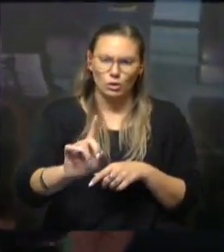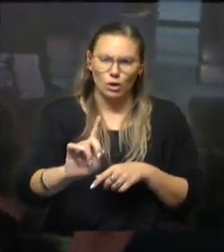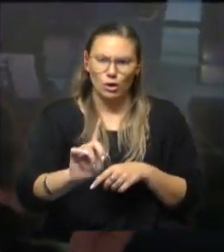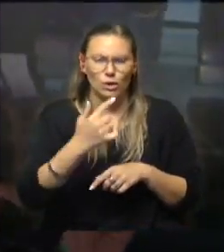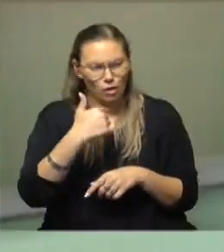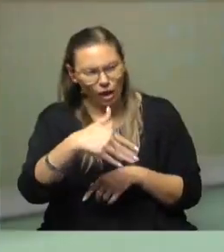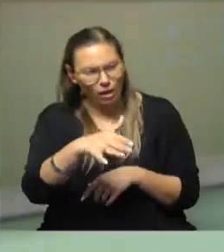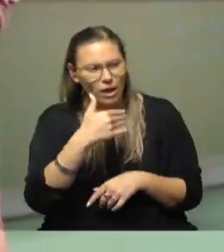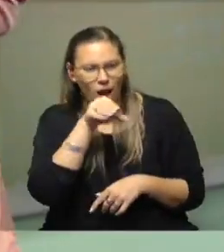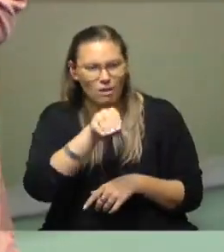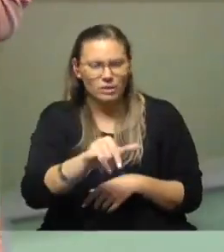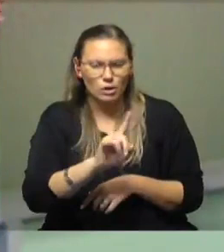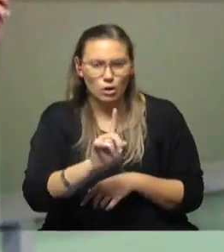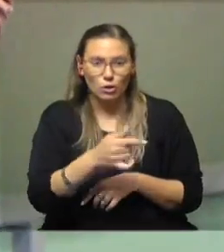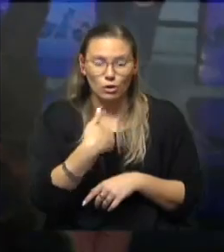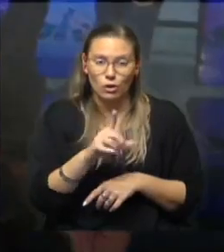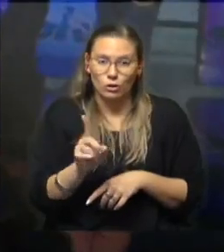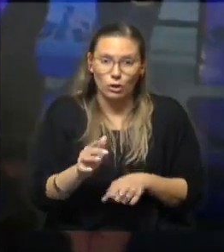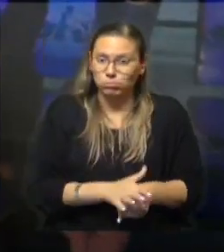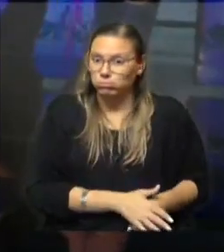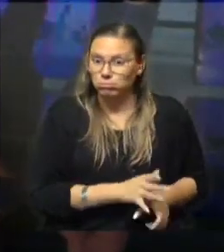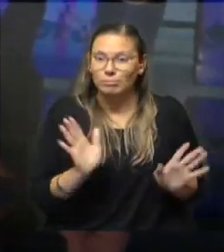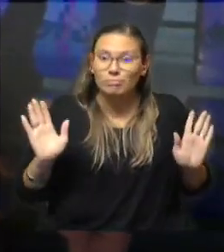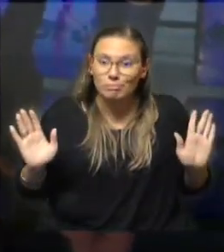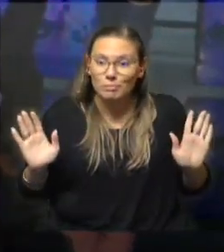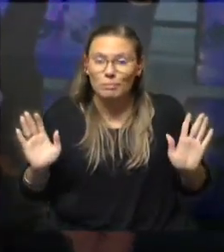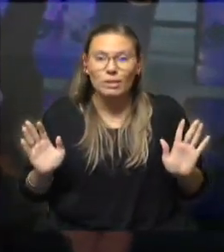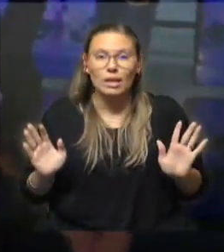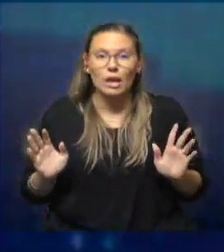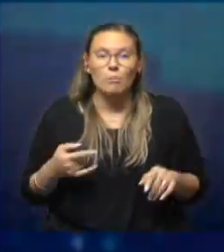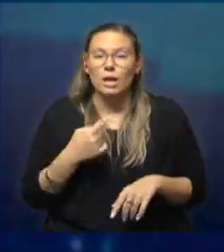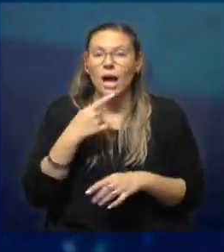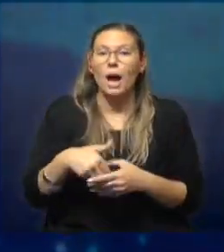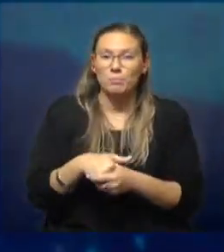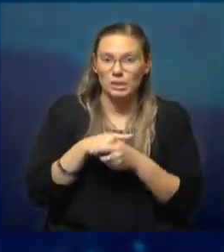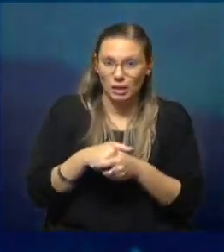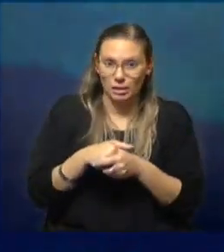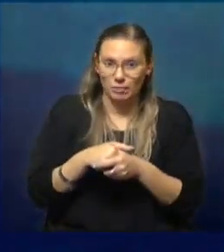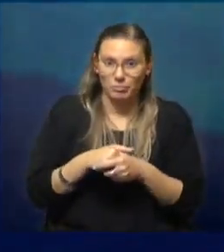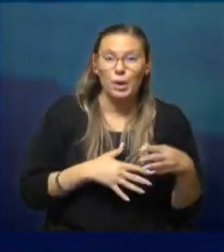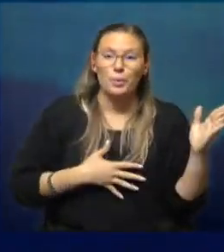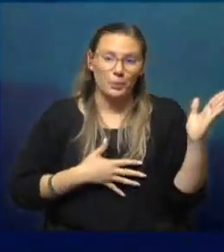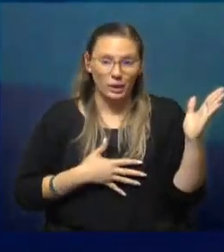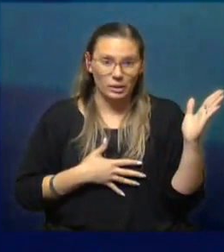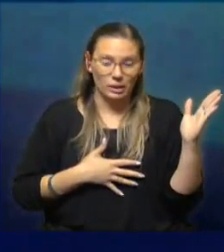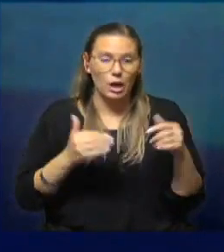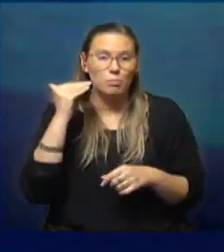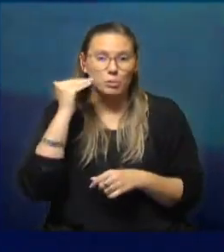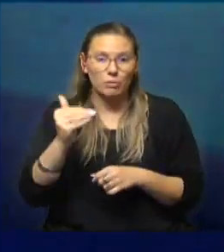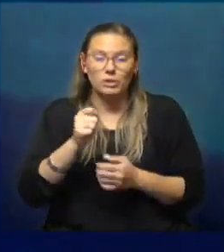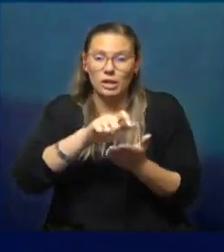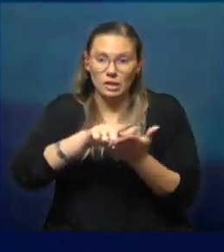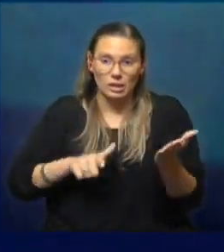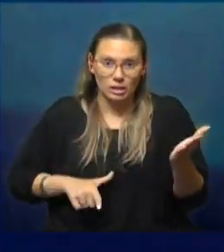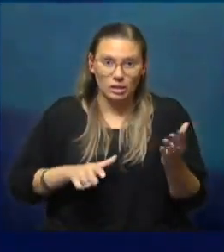Déjame hablar, por favor. No me dejan hablar. No me dejan hablar. Voy a citar a una gran amiga que es bailarina y que es profesora de literatura,